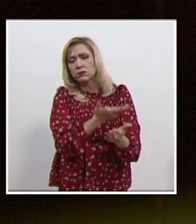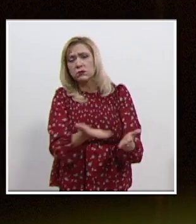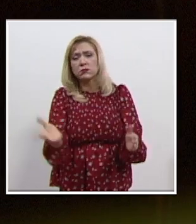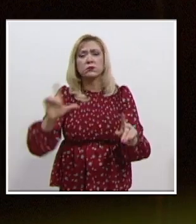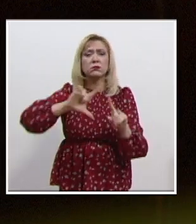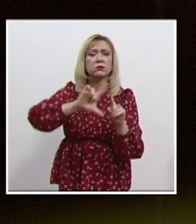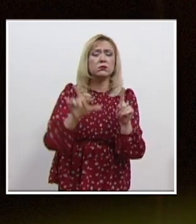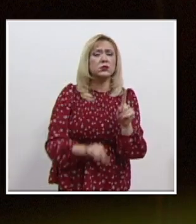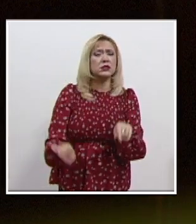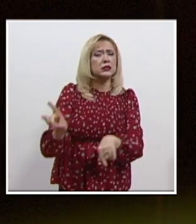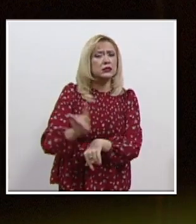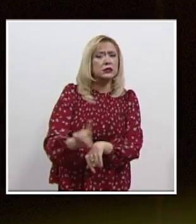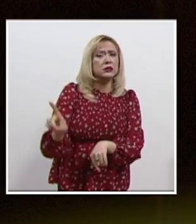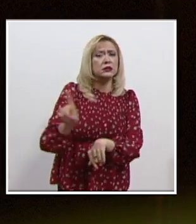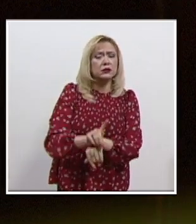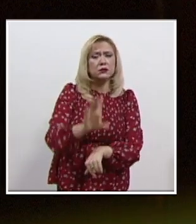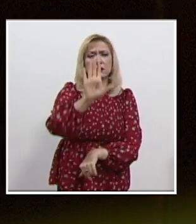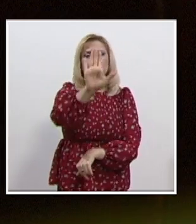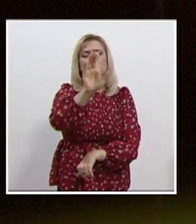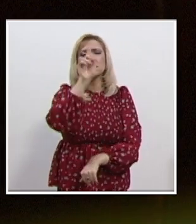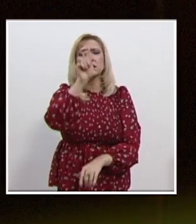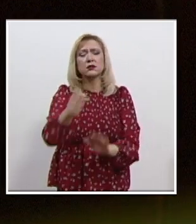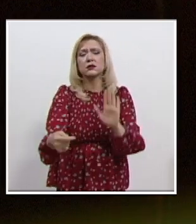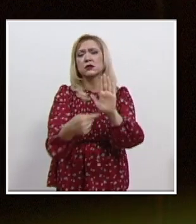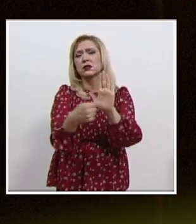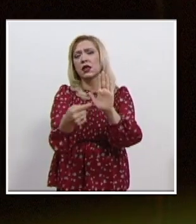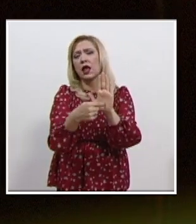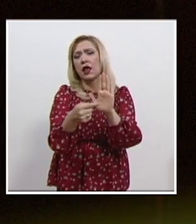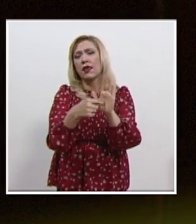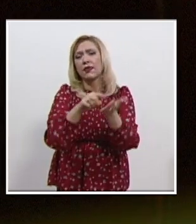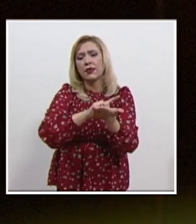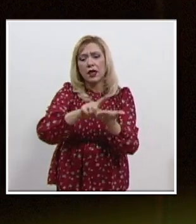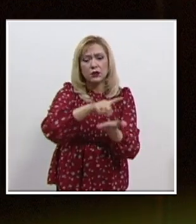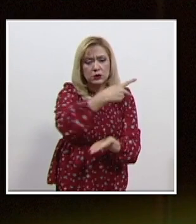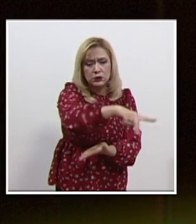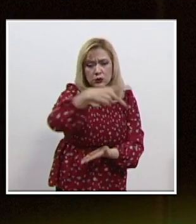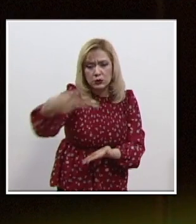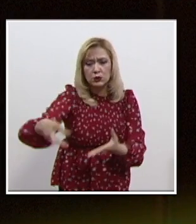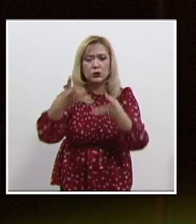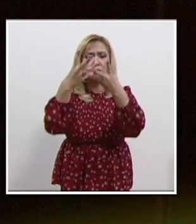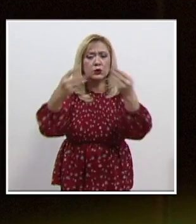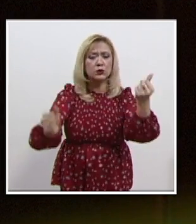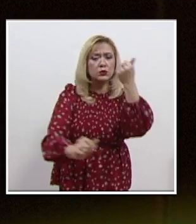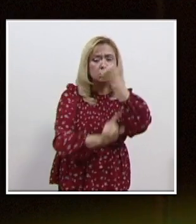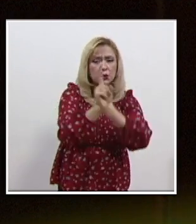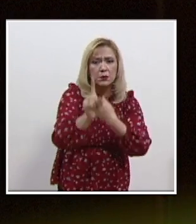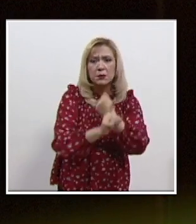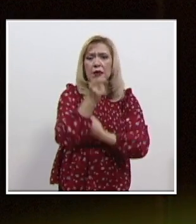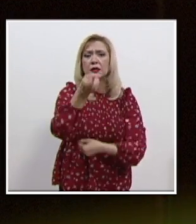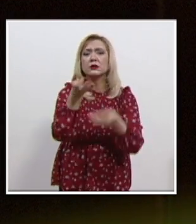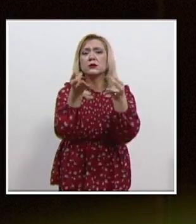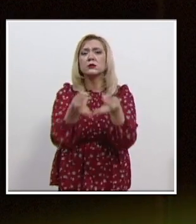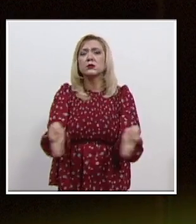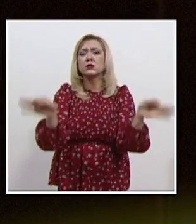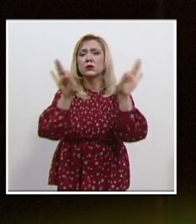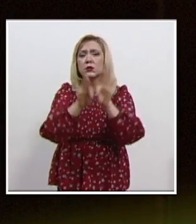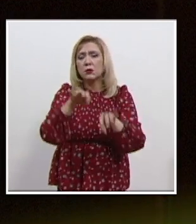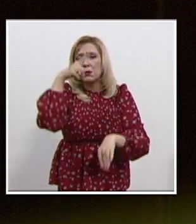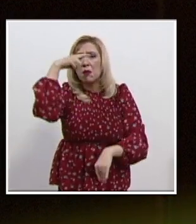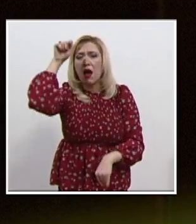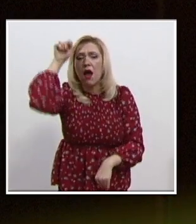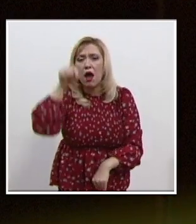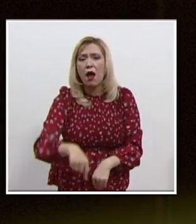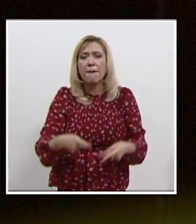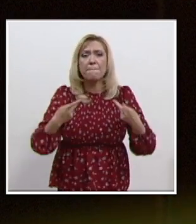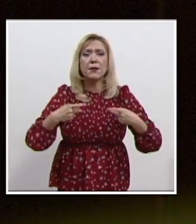al oponer un discurso de derechos y de solución pacífica de conflictos, llevando las controversias legales de nuestros